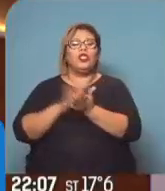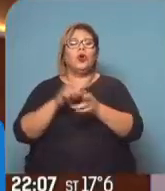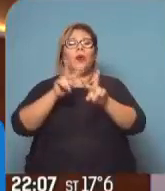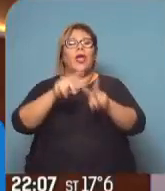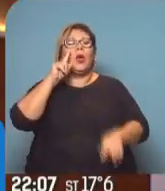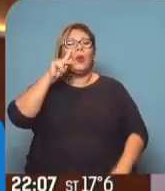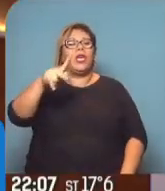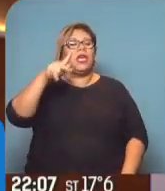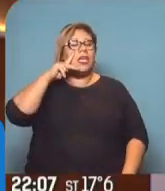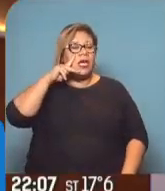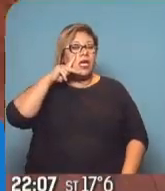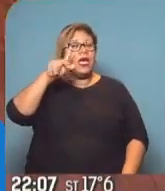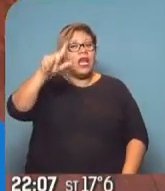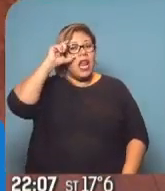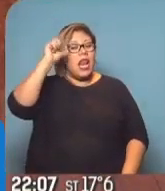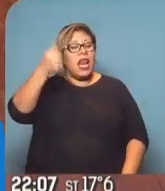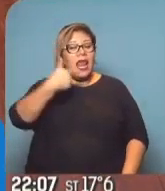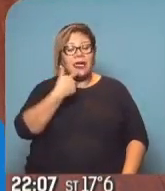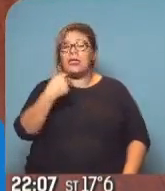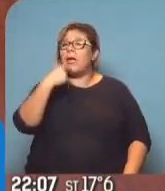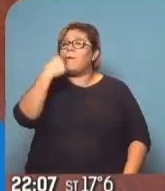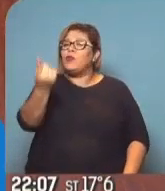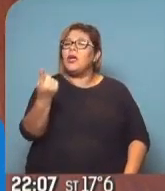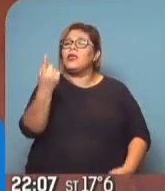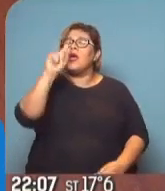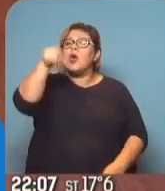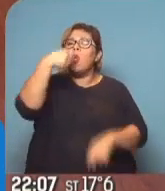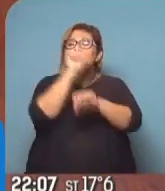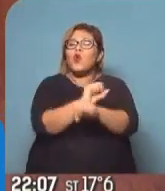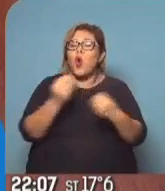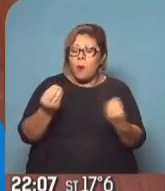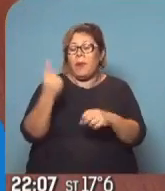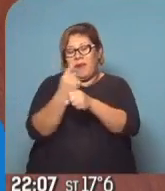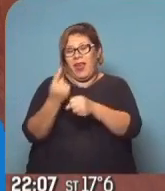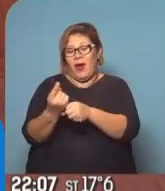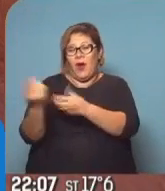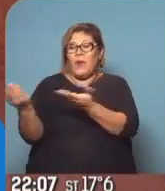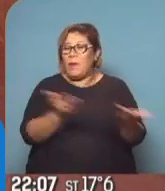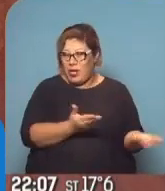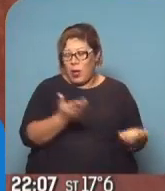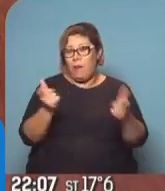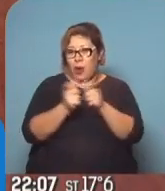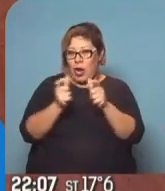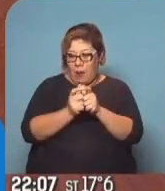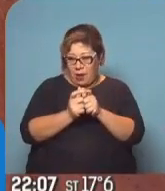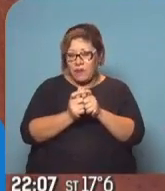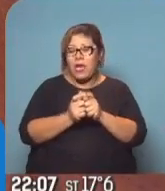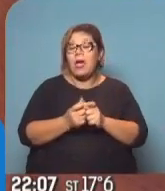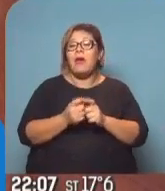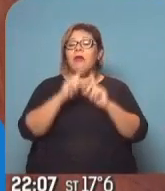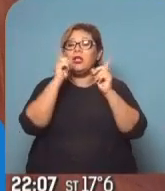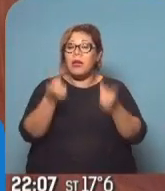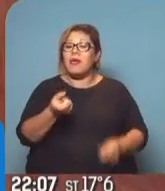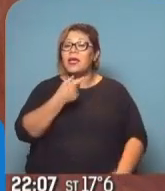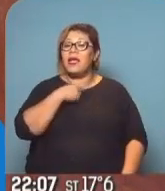esto, porque más que todo, Santiago, bienvenido al programa, se había convertido en una rutina que Assange estaba en la Embajada